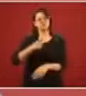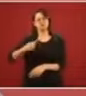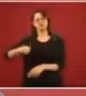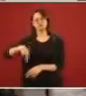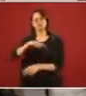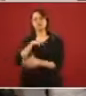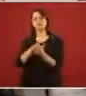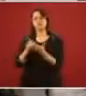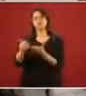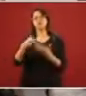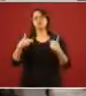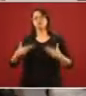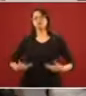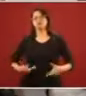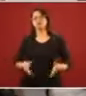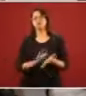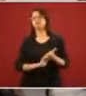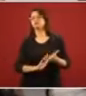los derechos humanos.